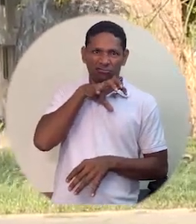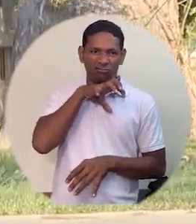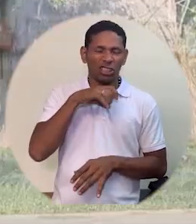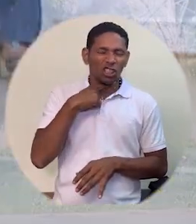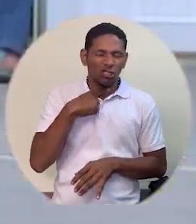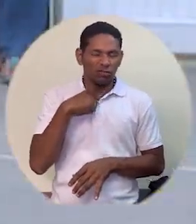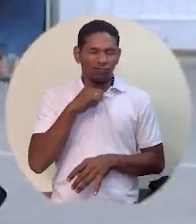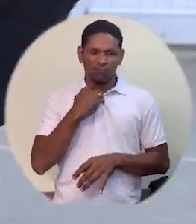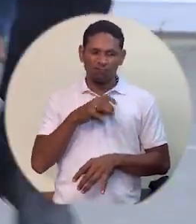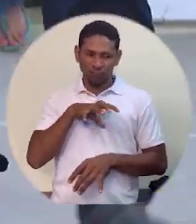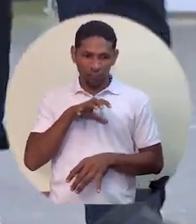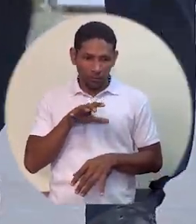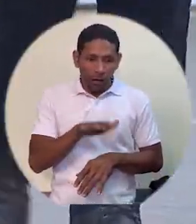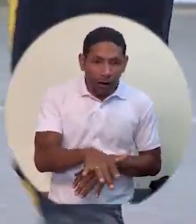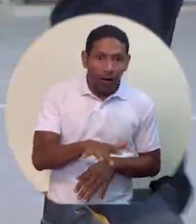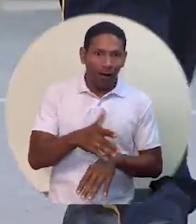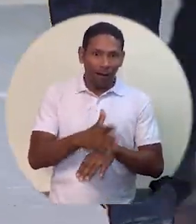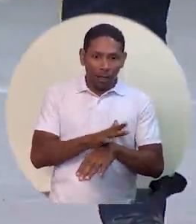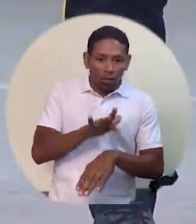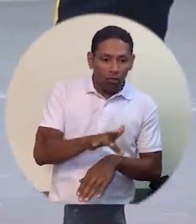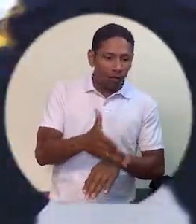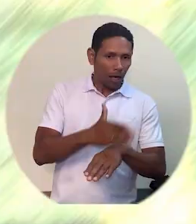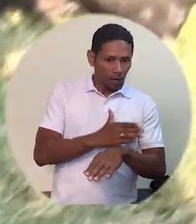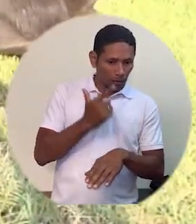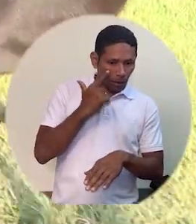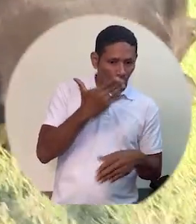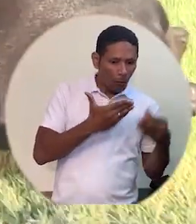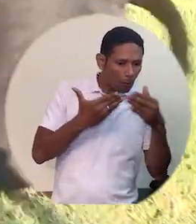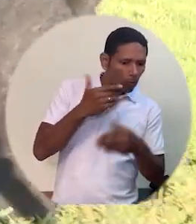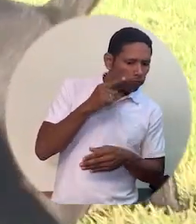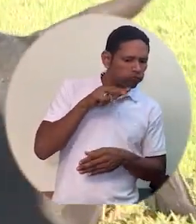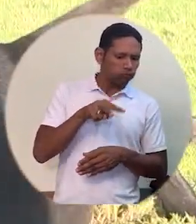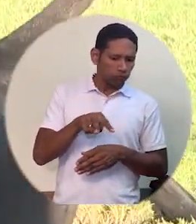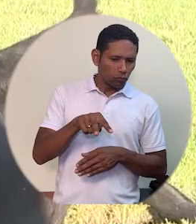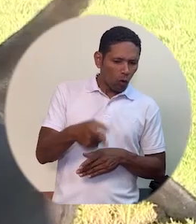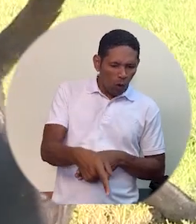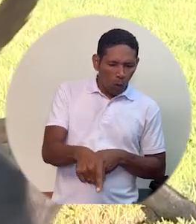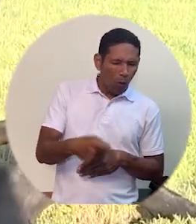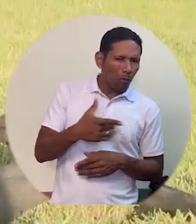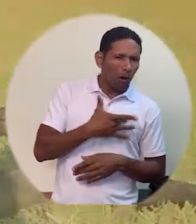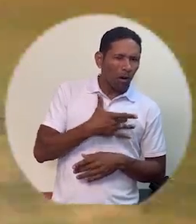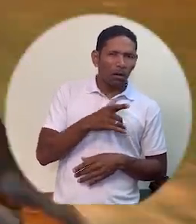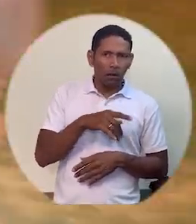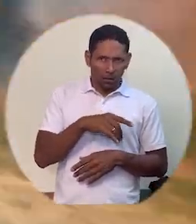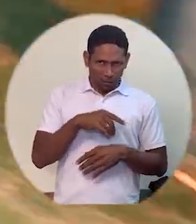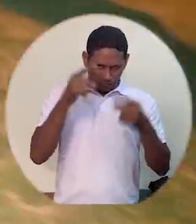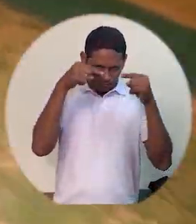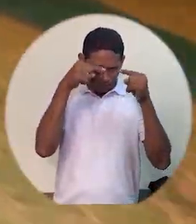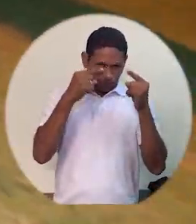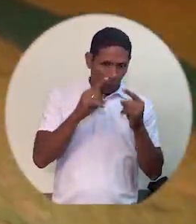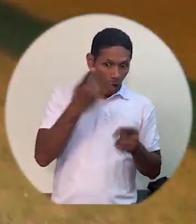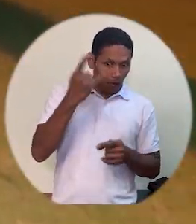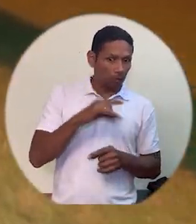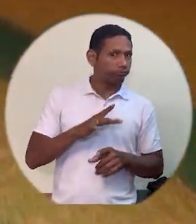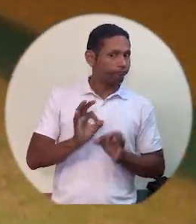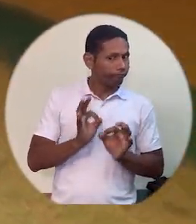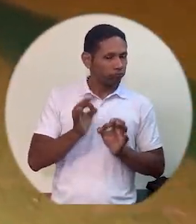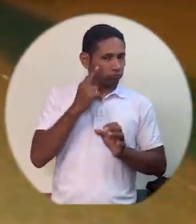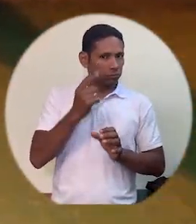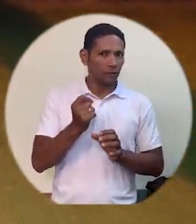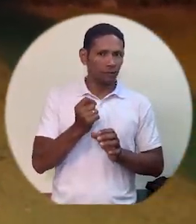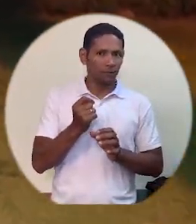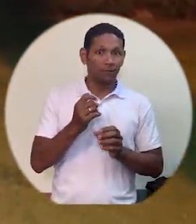acaricie. Hay veces que no. Entonces, antes de tocar un perro en la universidad, revisa su lenguaje corporal para que no vayas a tener ningún